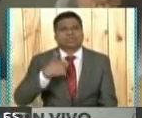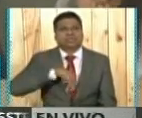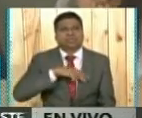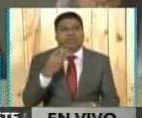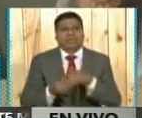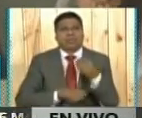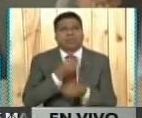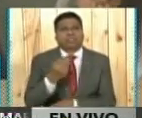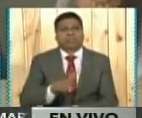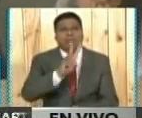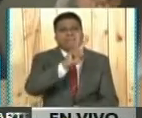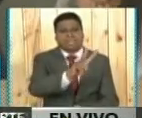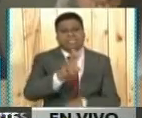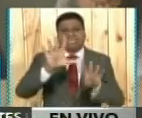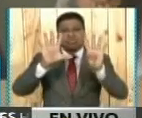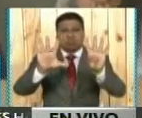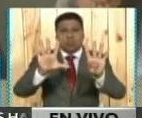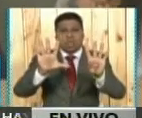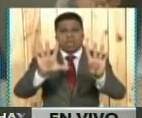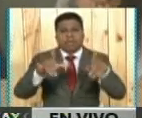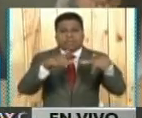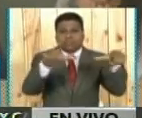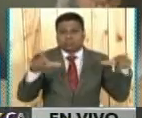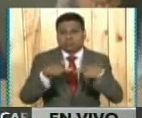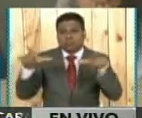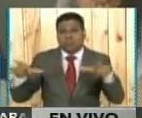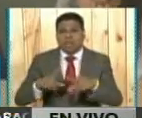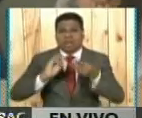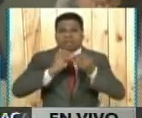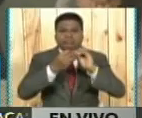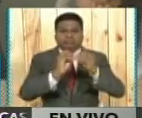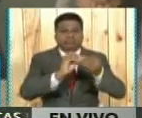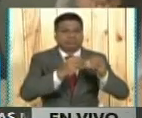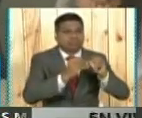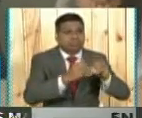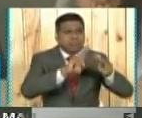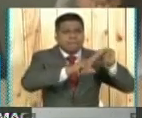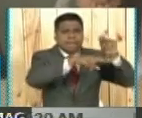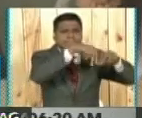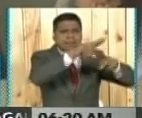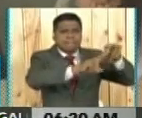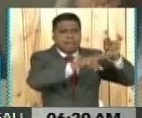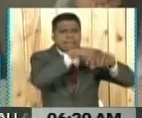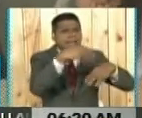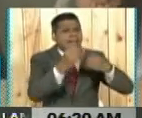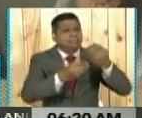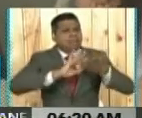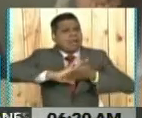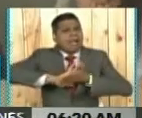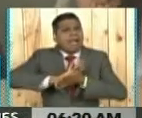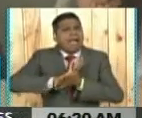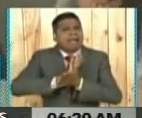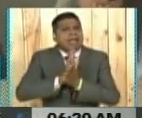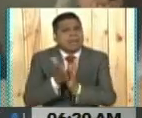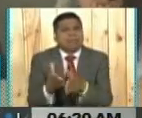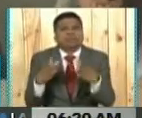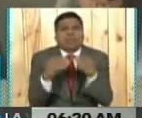ejecutado 29 obras de infraestructura que nos han permitido erradicar el